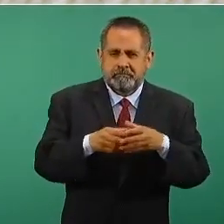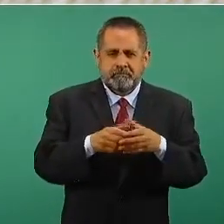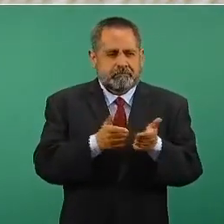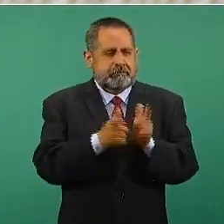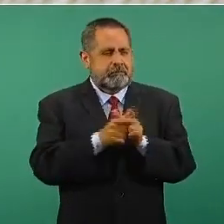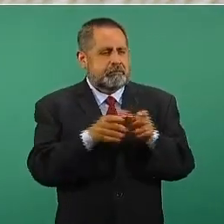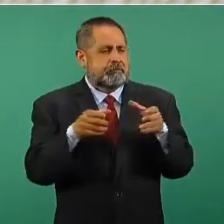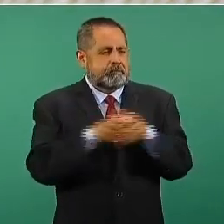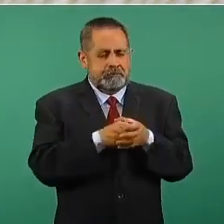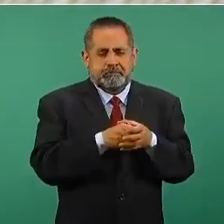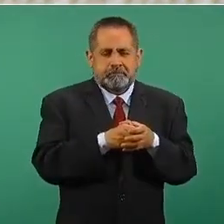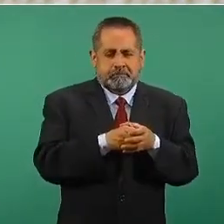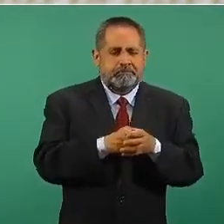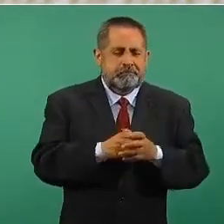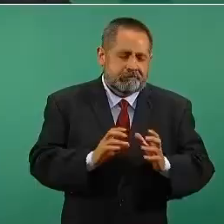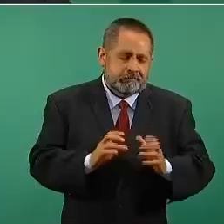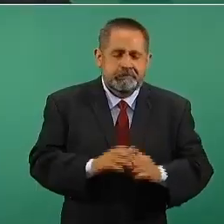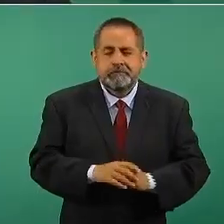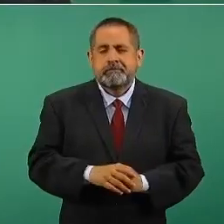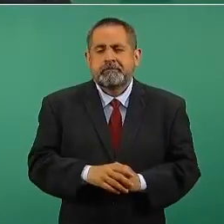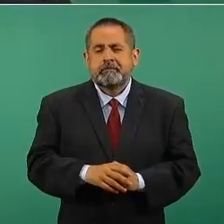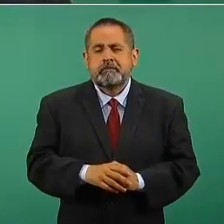sectario,